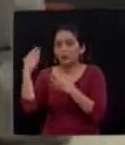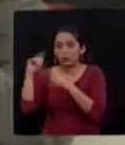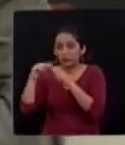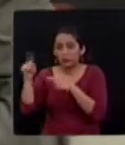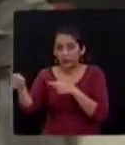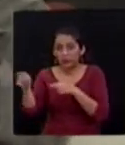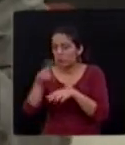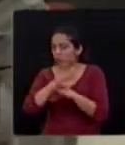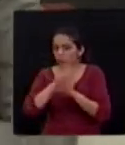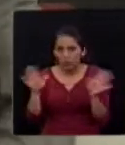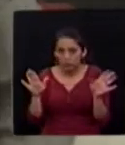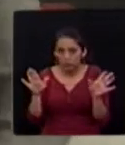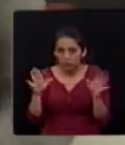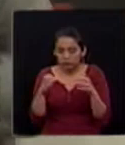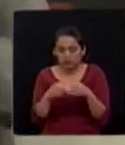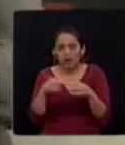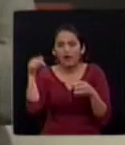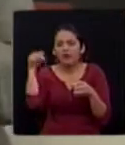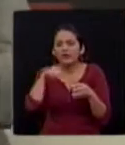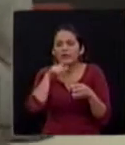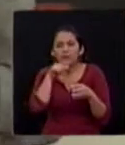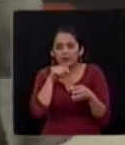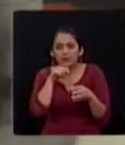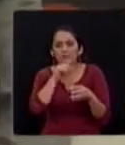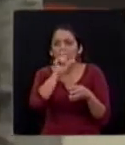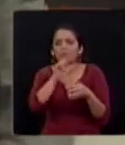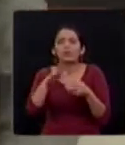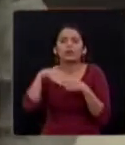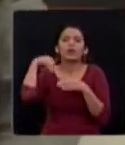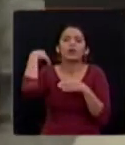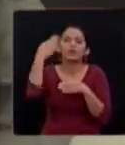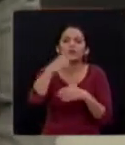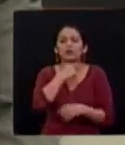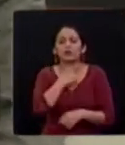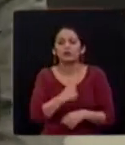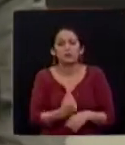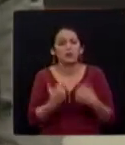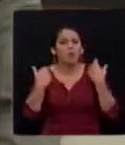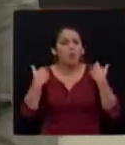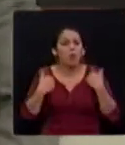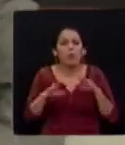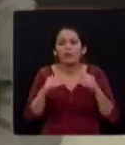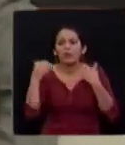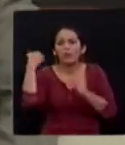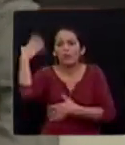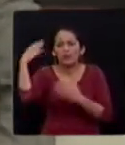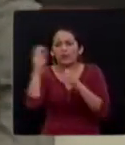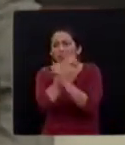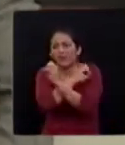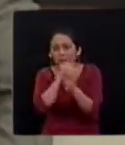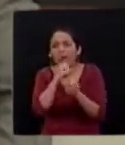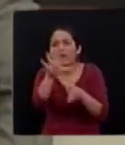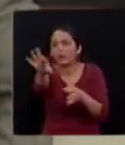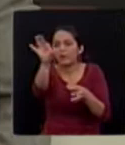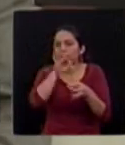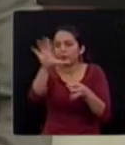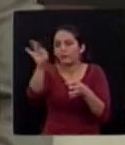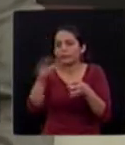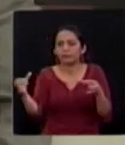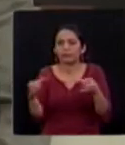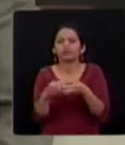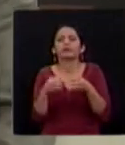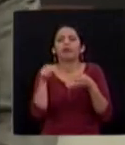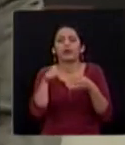de personas que no tienen nada que ver con la política. Y en segundo lugar, no es suficiente un decreto presidencial.